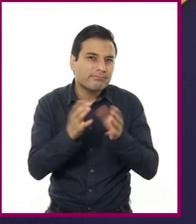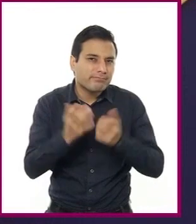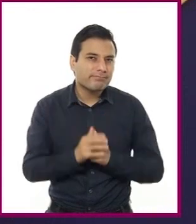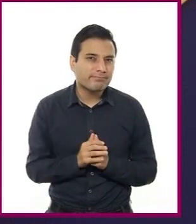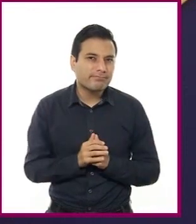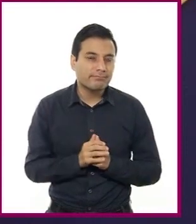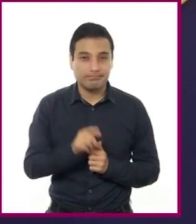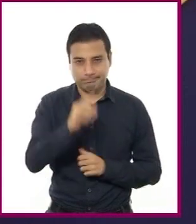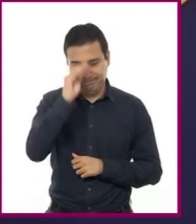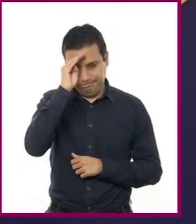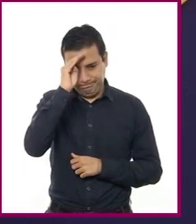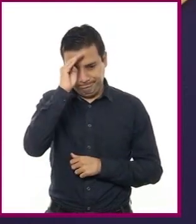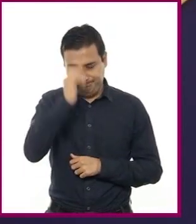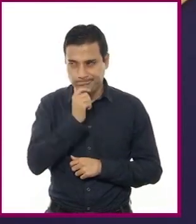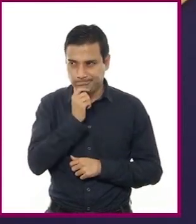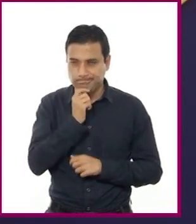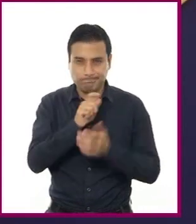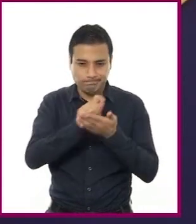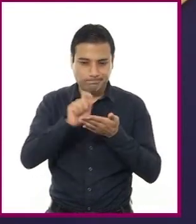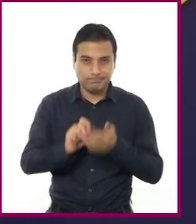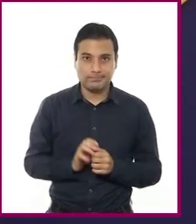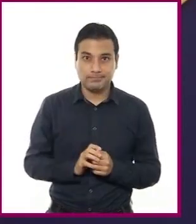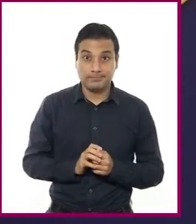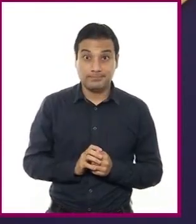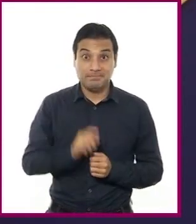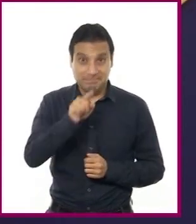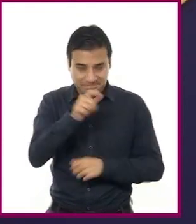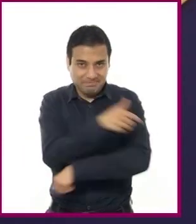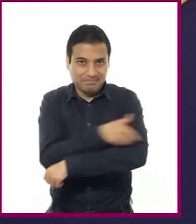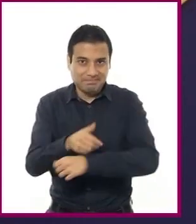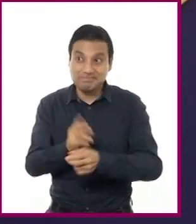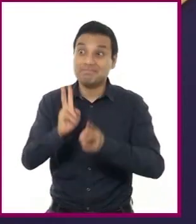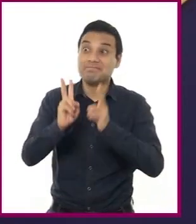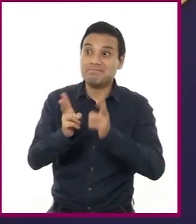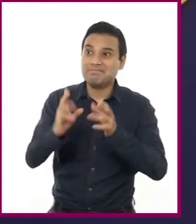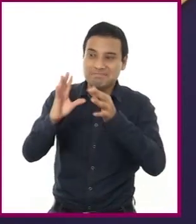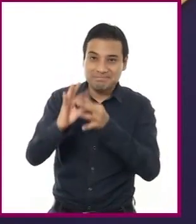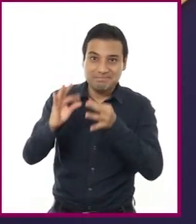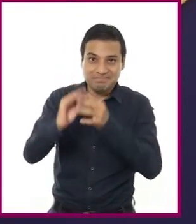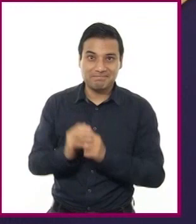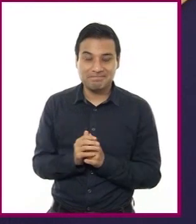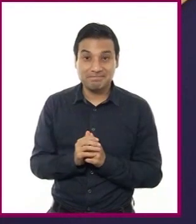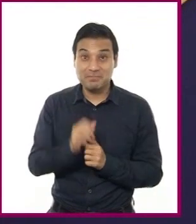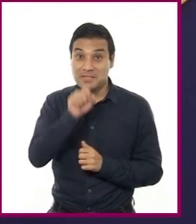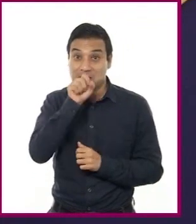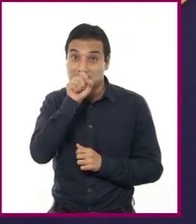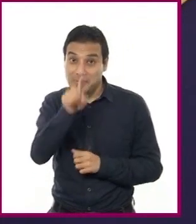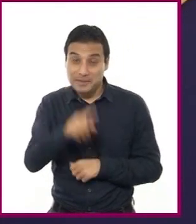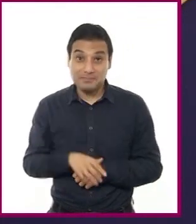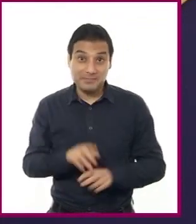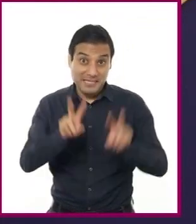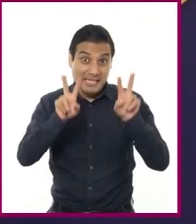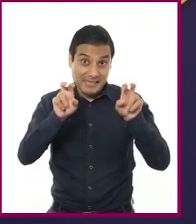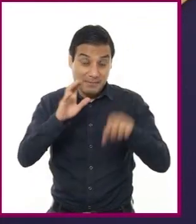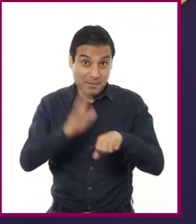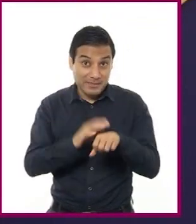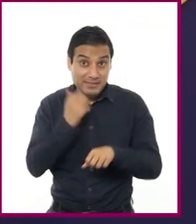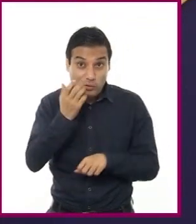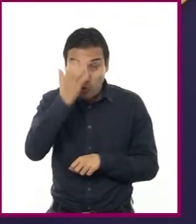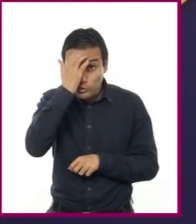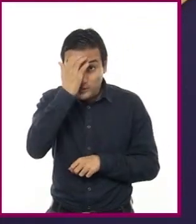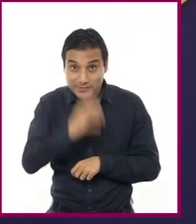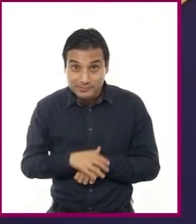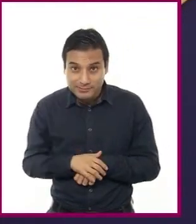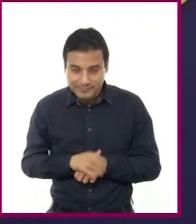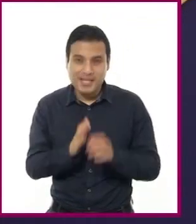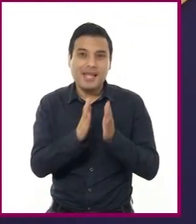Compartan lo que les pareció más interesante de esta sesión con su familia. Además, si quieren investigar más sobre el tema, consulten